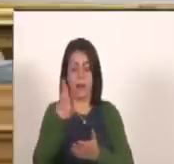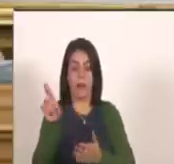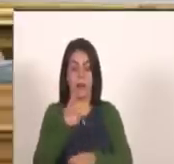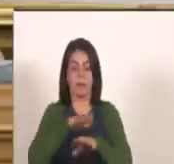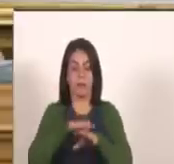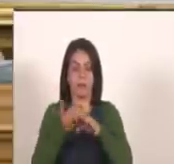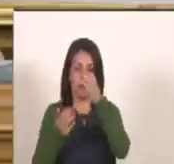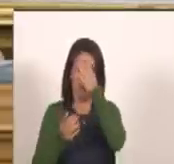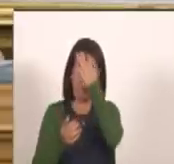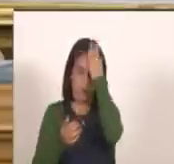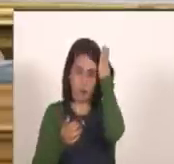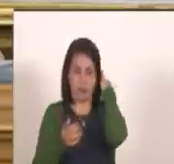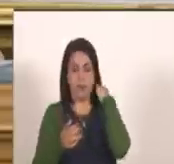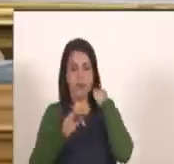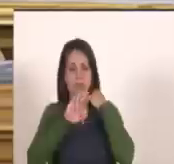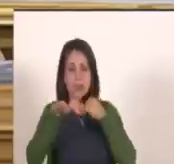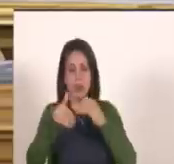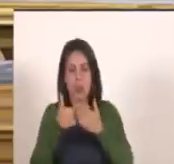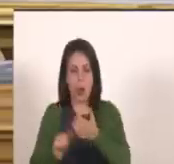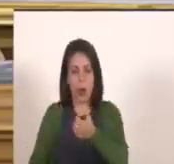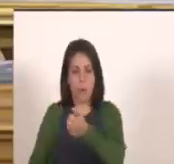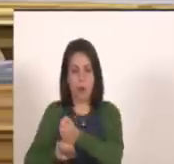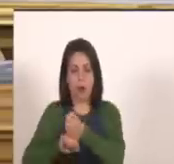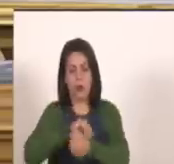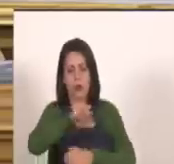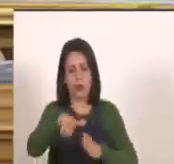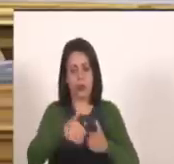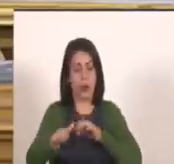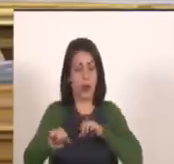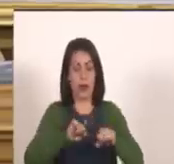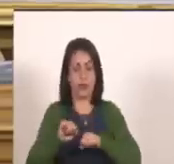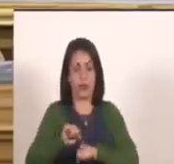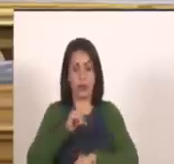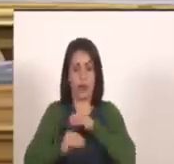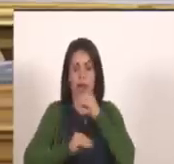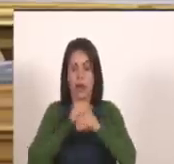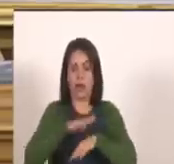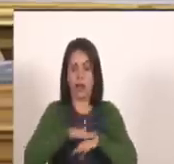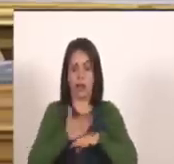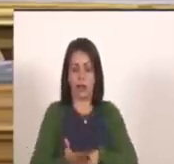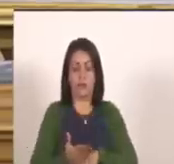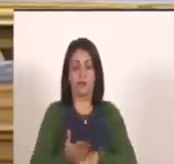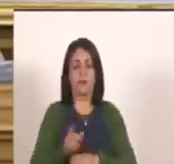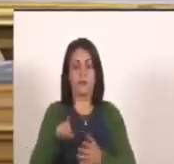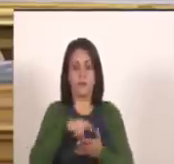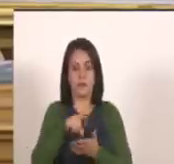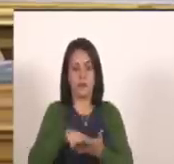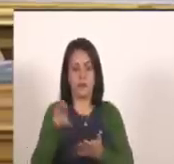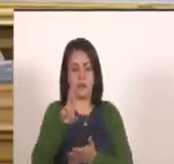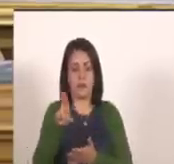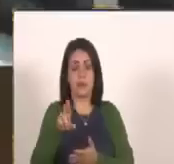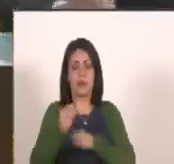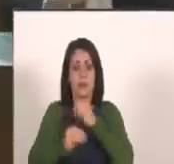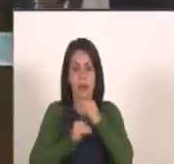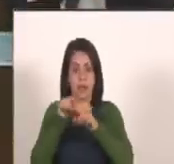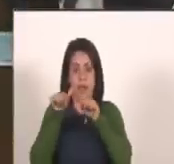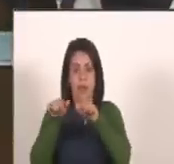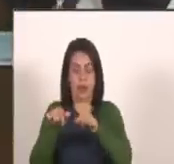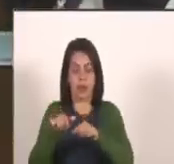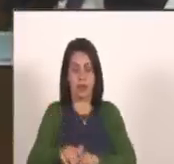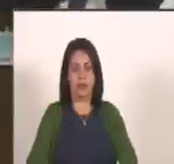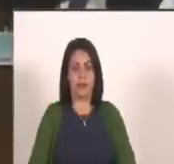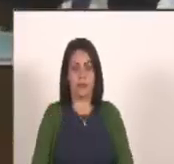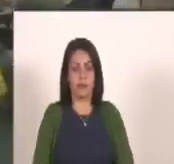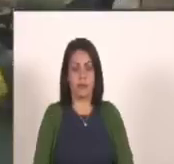a fin de proporcionarle todo el apoyo a todas las acciones que la Fiscalía General de la República tome en esta